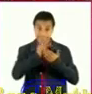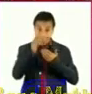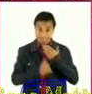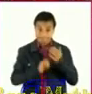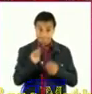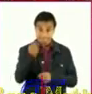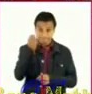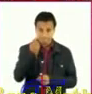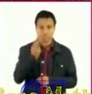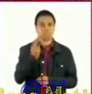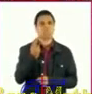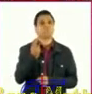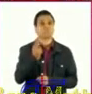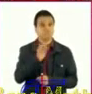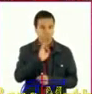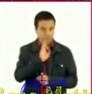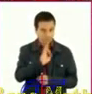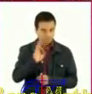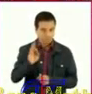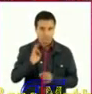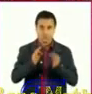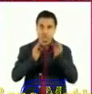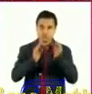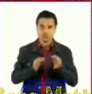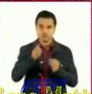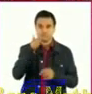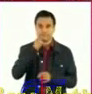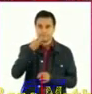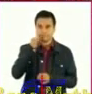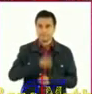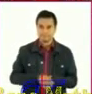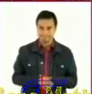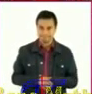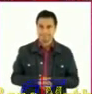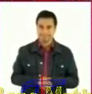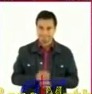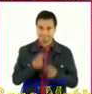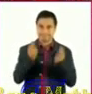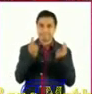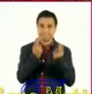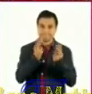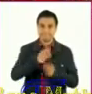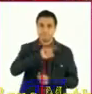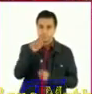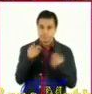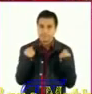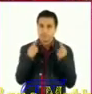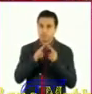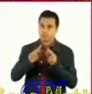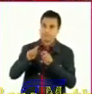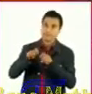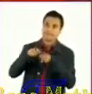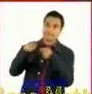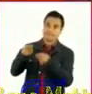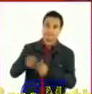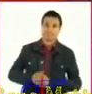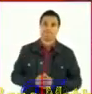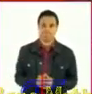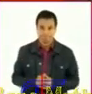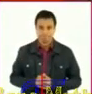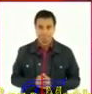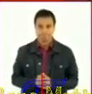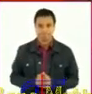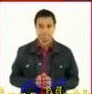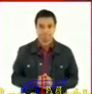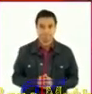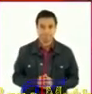tecnológicos. Esto es sumamente importante, pues tienen fecha de entrega con su maestra o maestro de tecnología. En nuestro